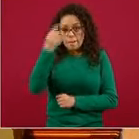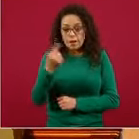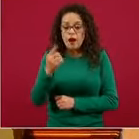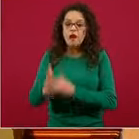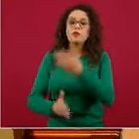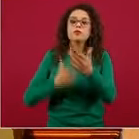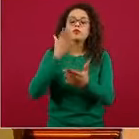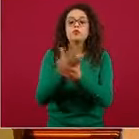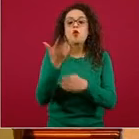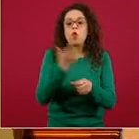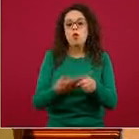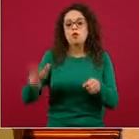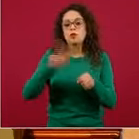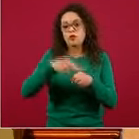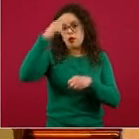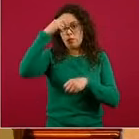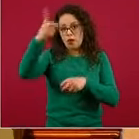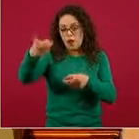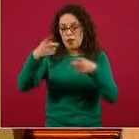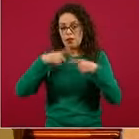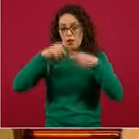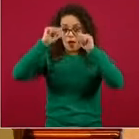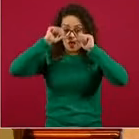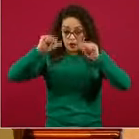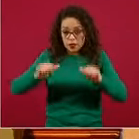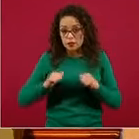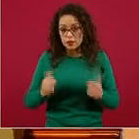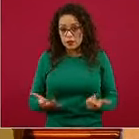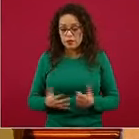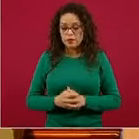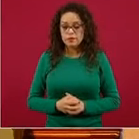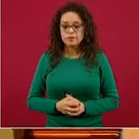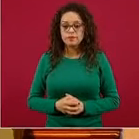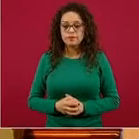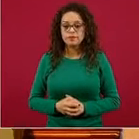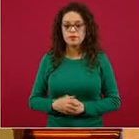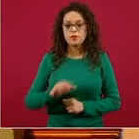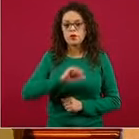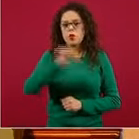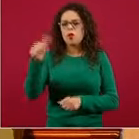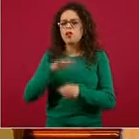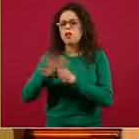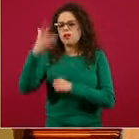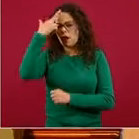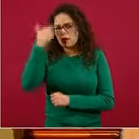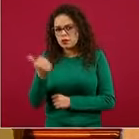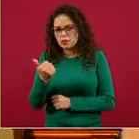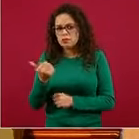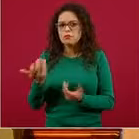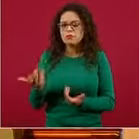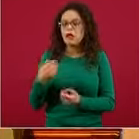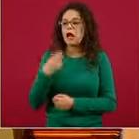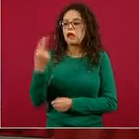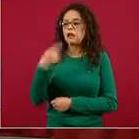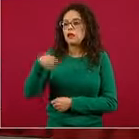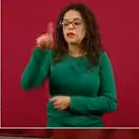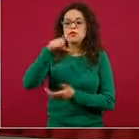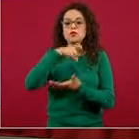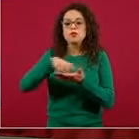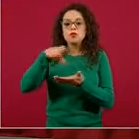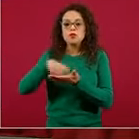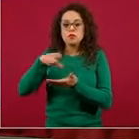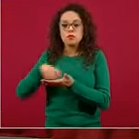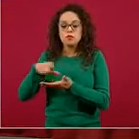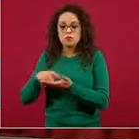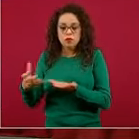más oportuna posible. Esta es otra de las razones. Otra razón pudiera ser porque tengo que ir a abastecer a